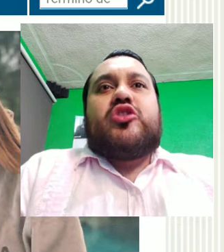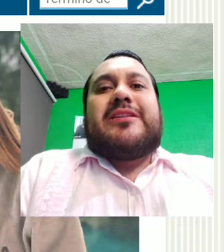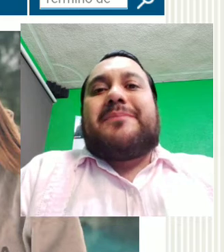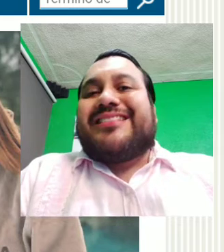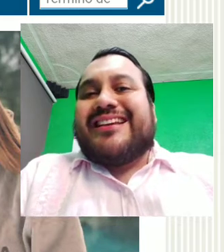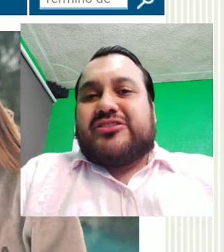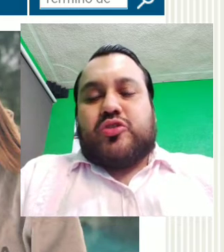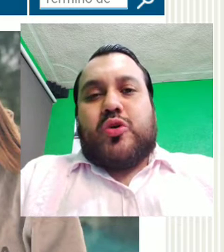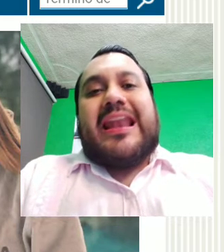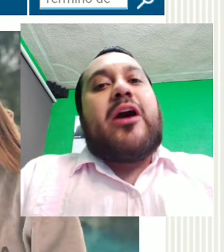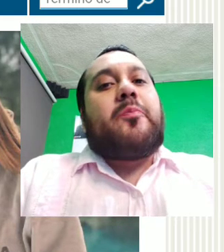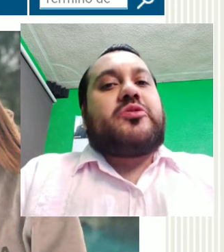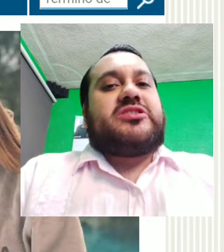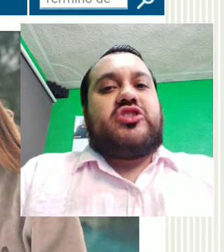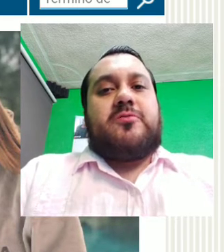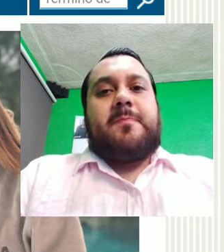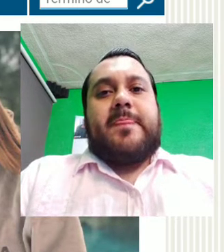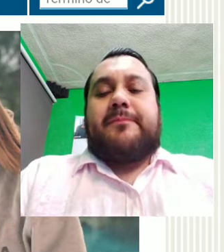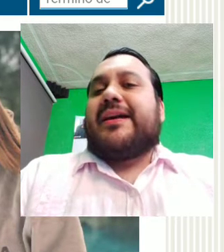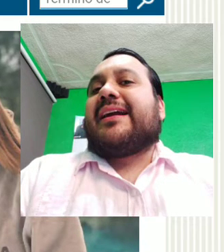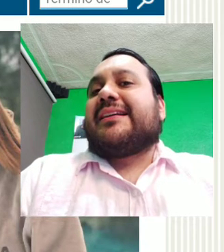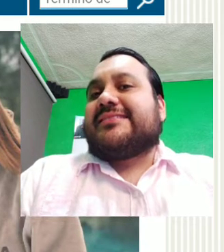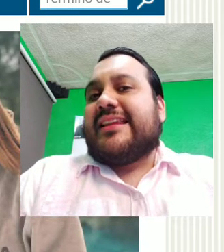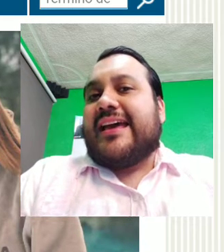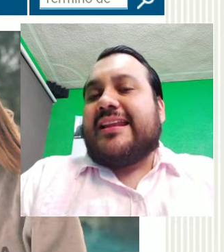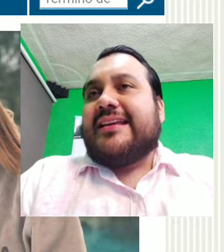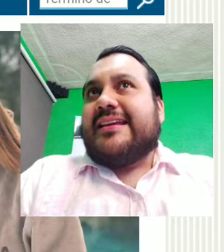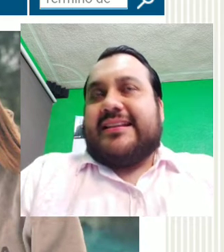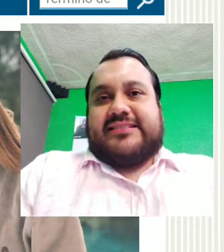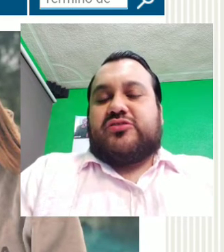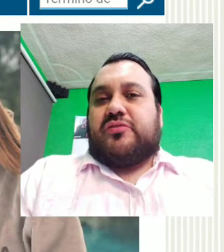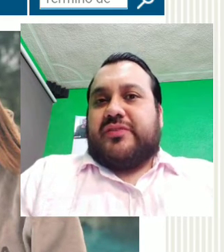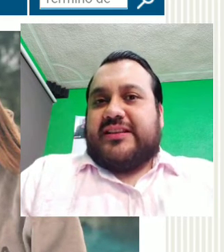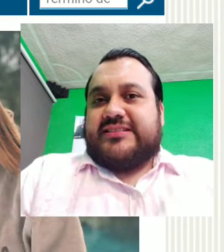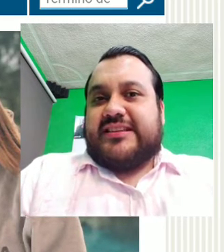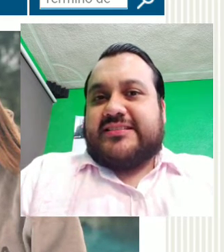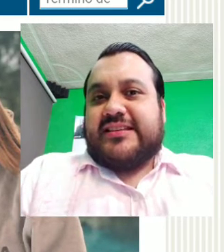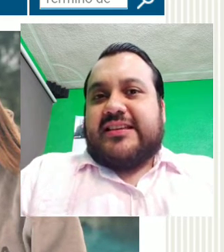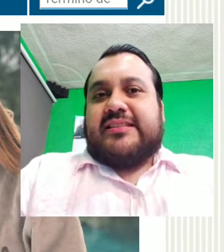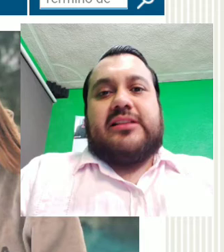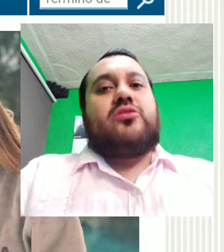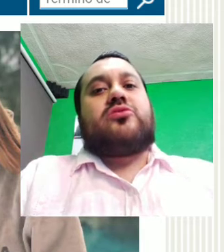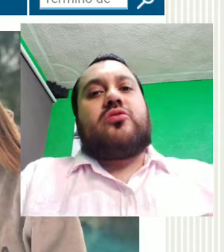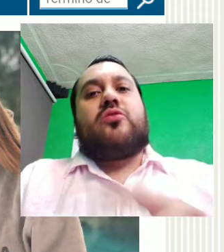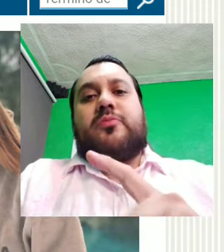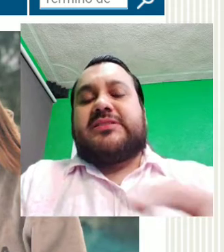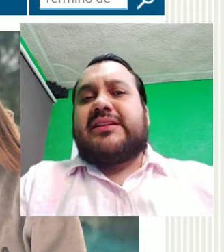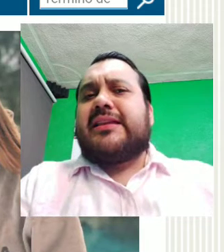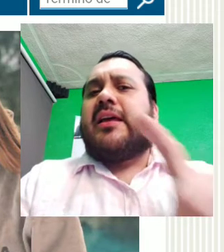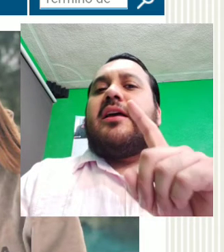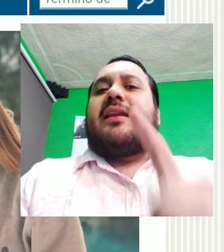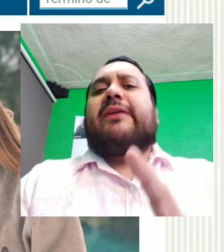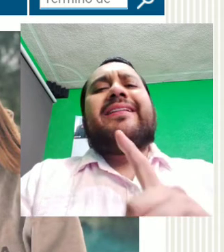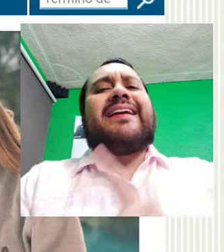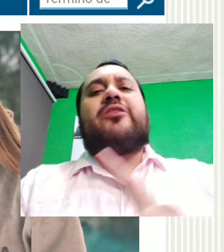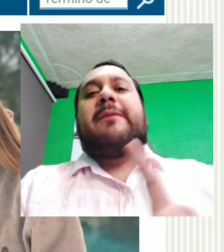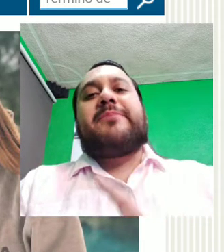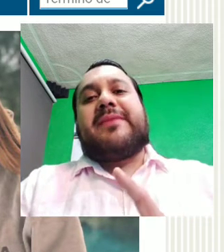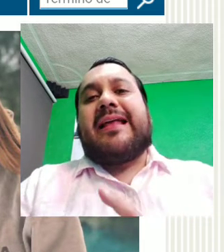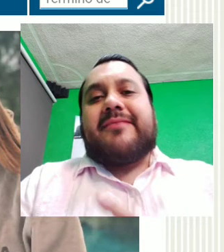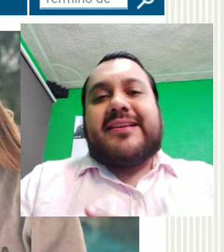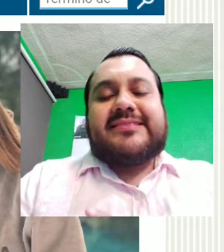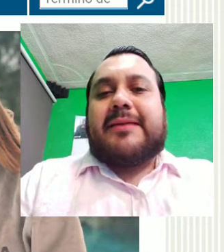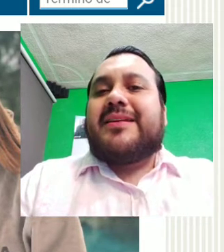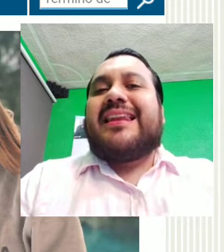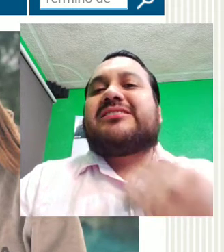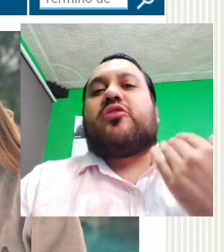sí poniendo de pretexto la oposición para cancelar estas conferencias del doctor hugo lópez gatell recuerden que no